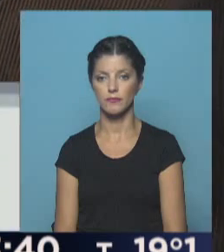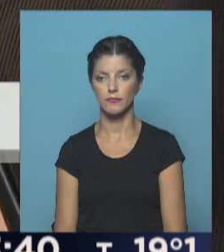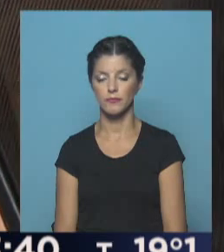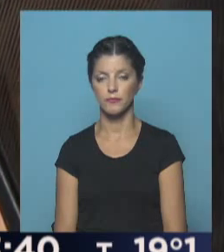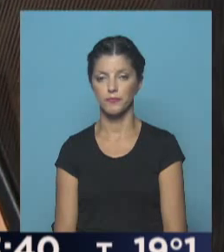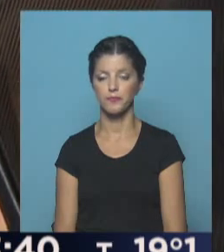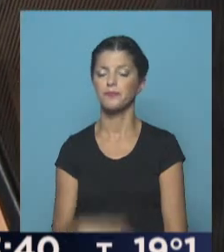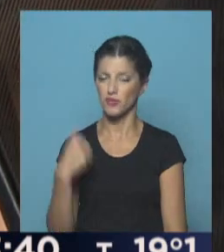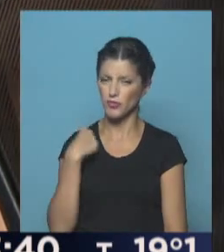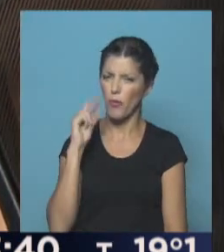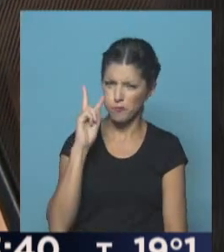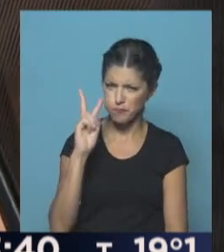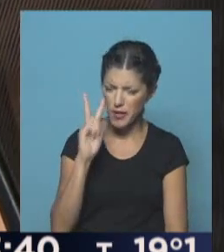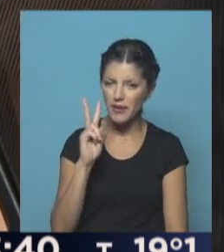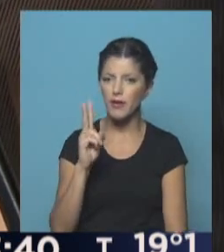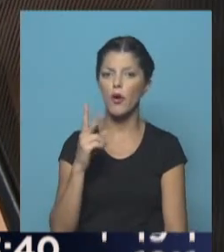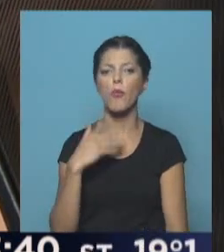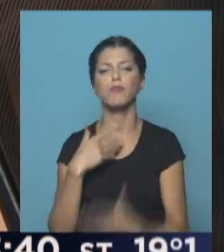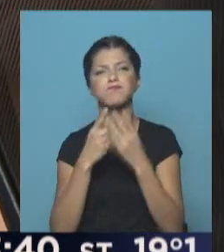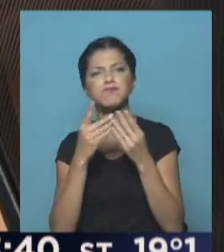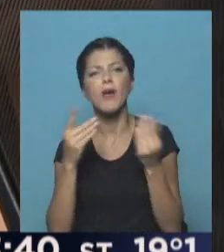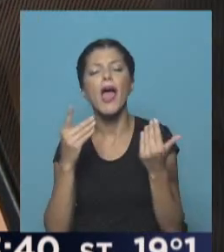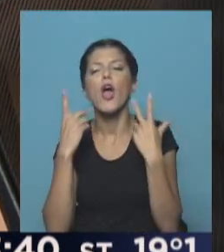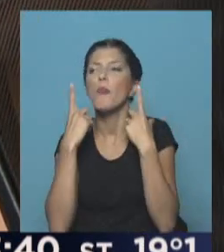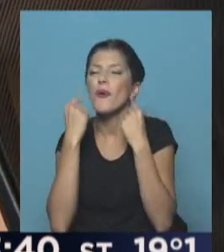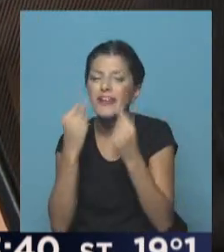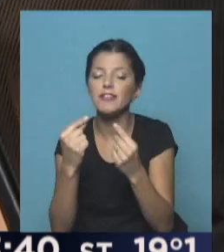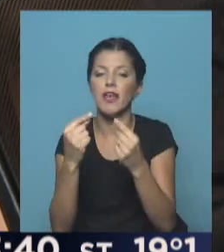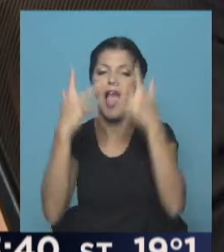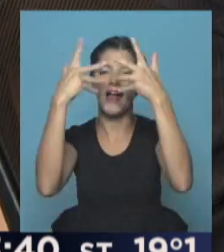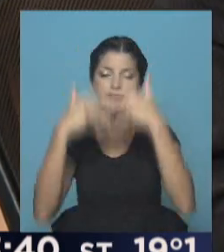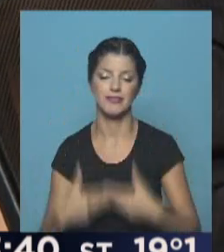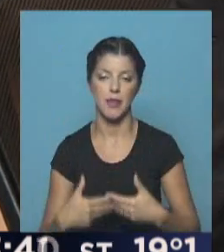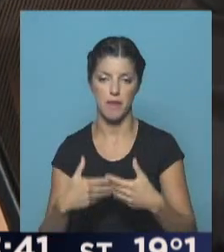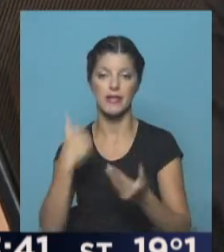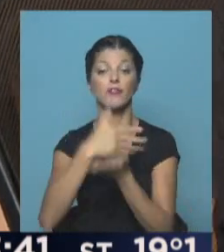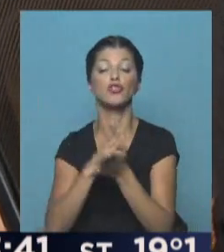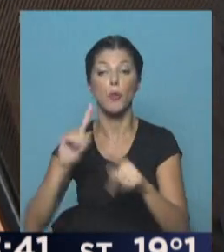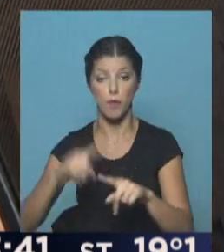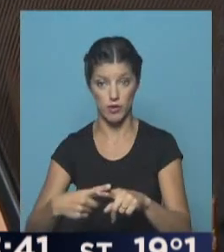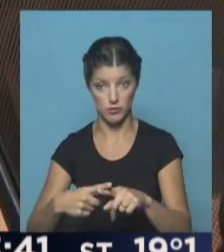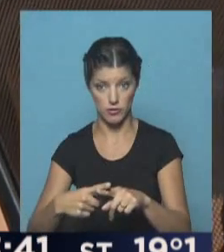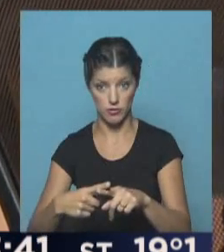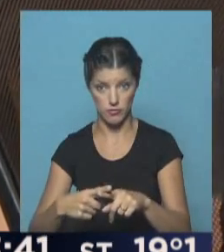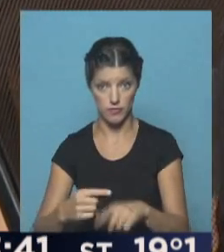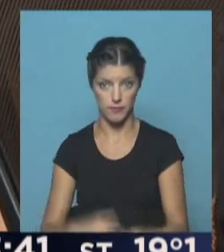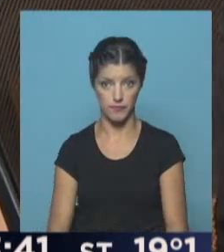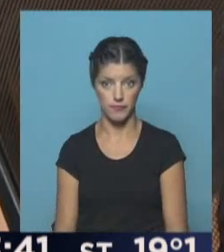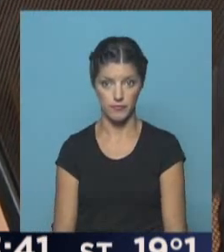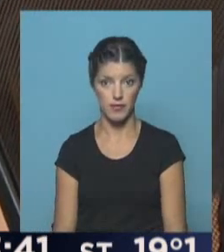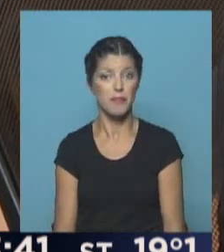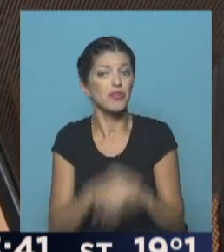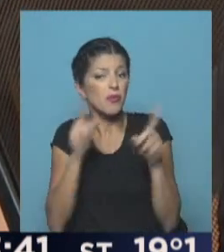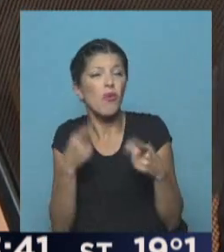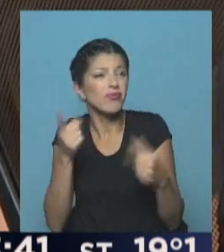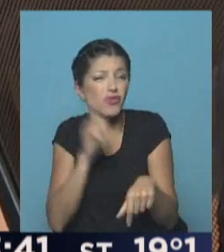vemos que se repite cierto espíritu crítico en lo que tiene que ver con el sistema y con la clase política algo de eso estamos viendo al mismo tiempo cuánto tiempo